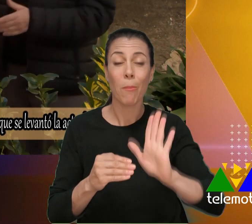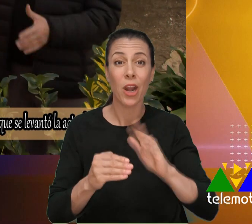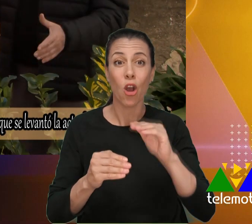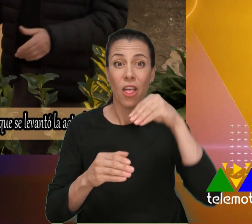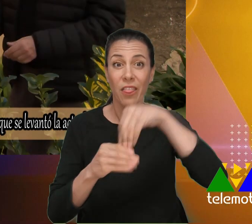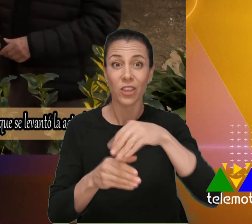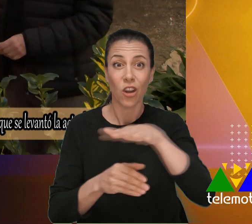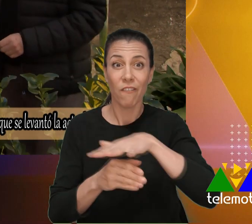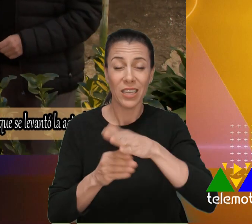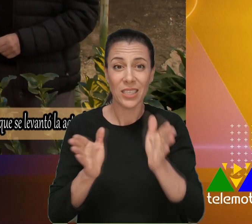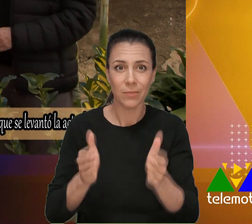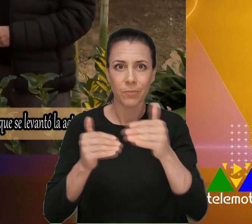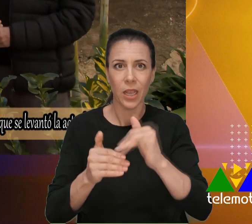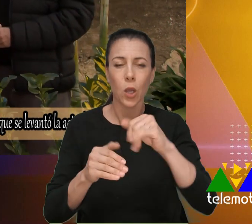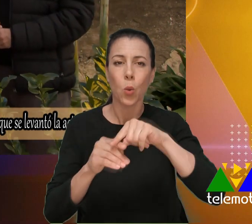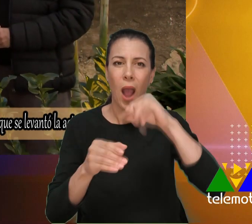cuadrada, hay una cámara.